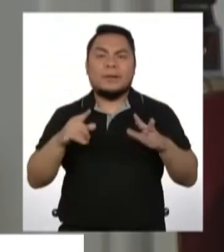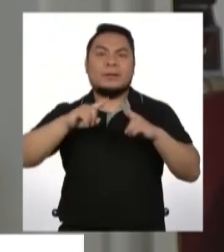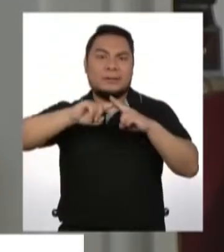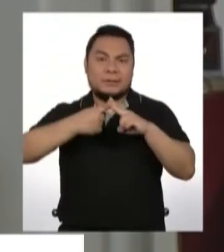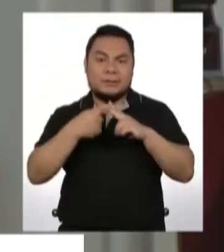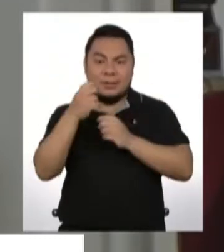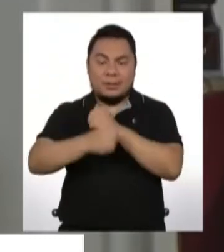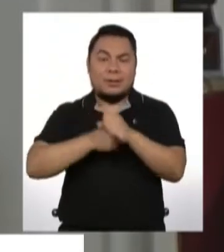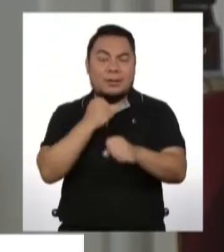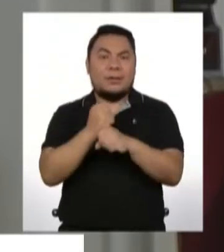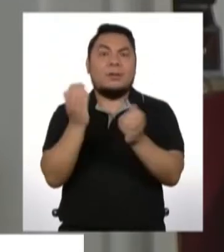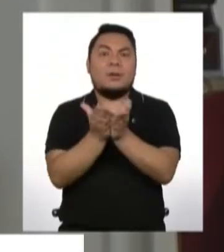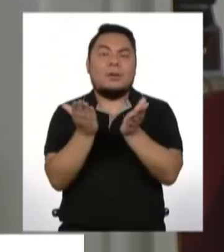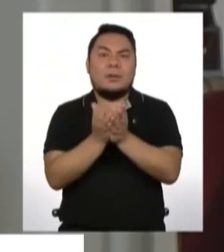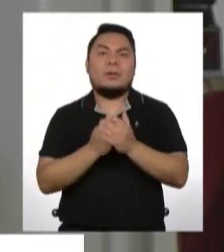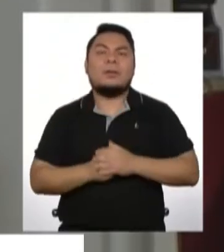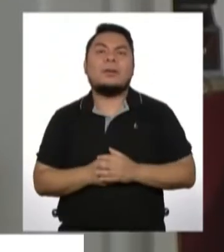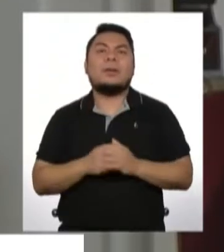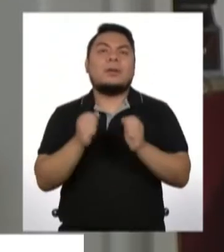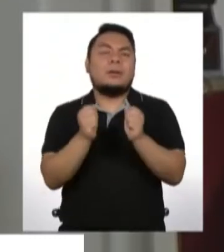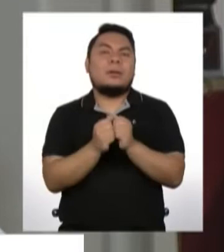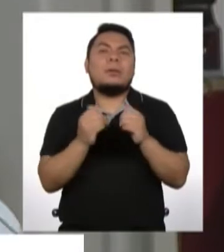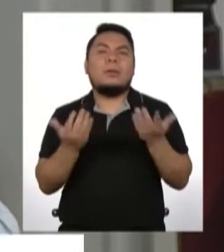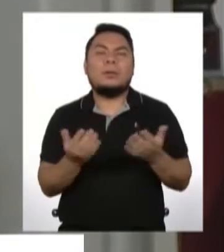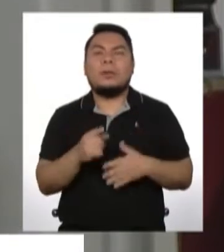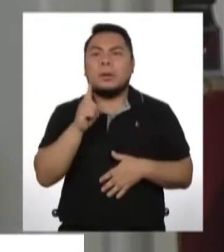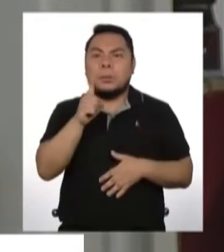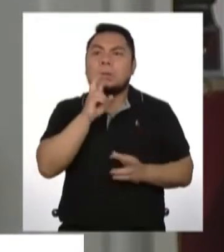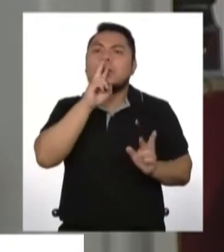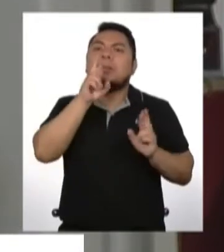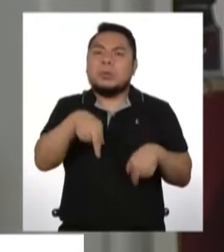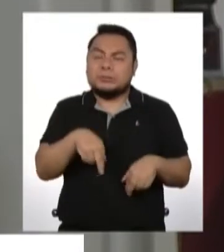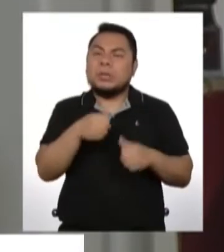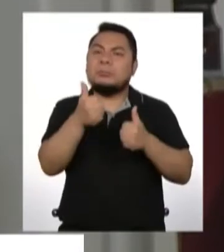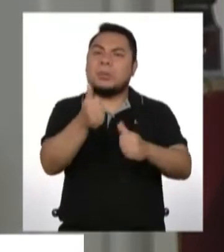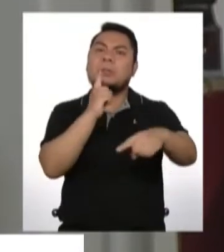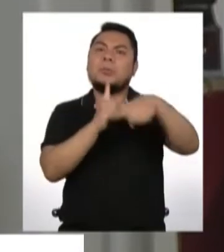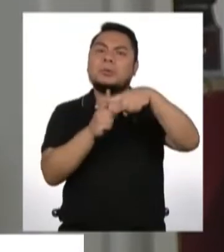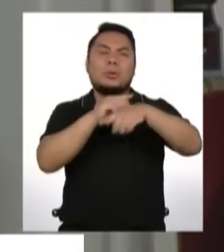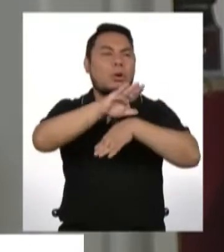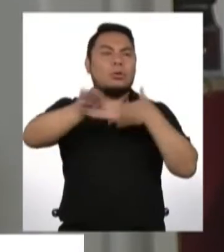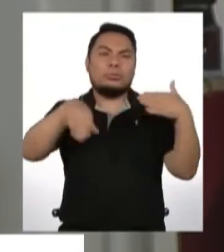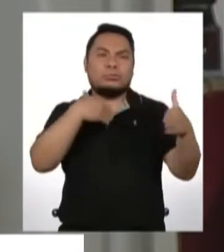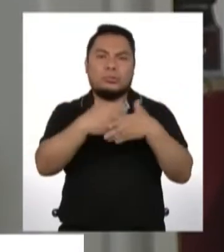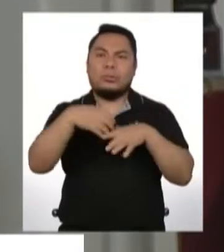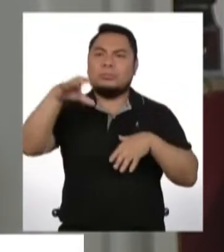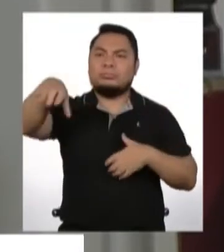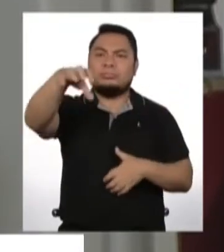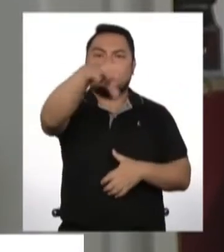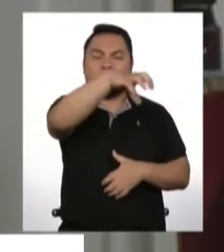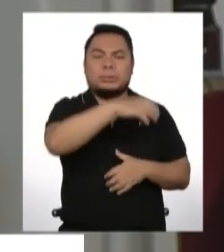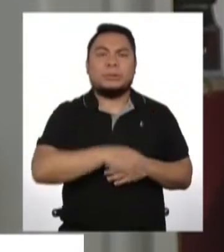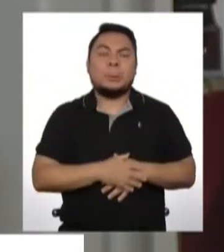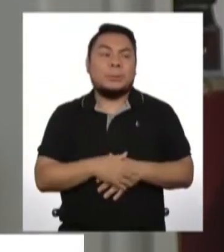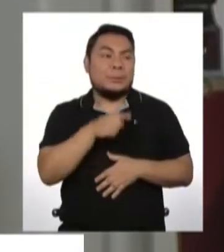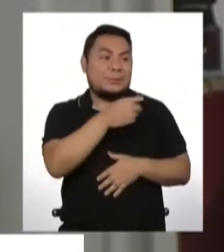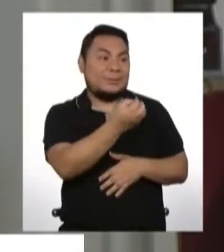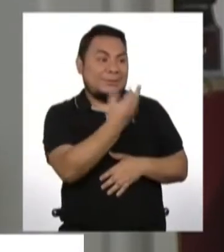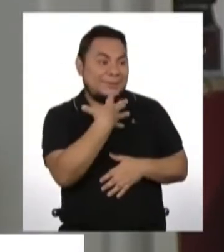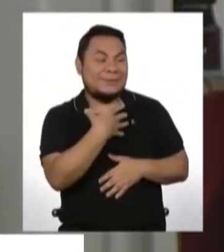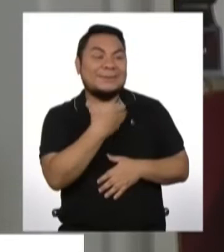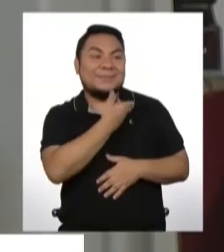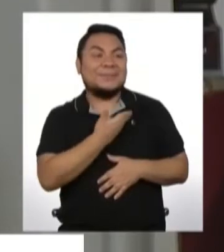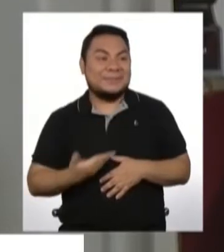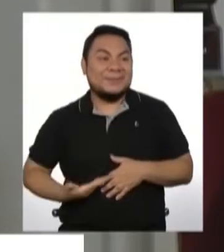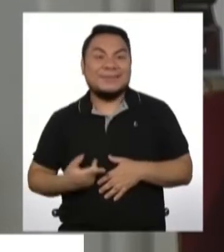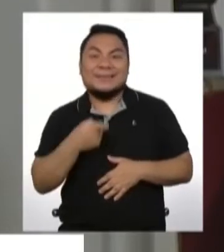iniciado el año escolar con una respuesta muy positiva de todos los actores. Usted ya lo ha dicho, presidente, hay imágenes